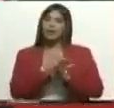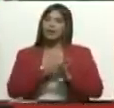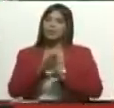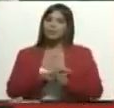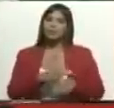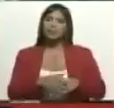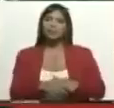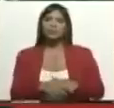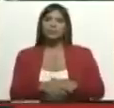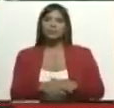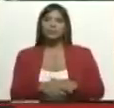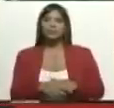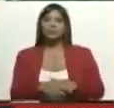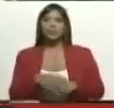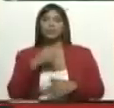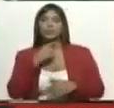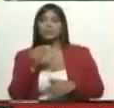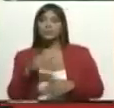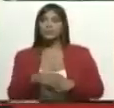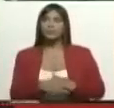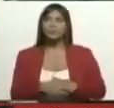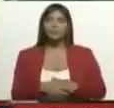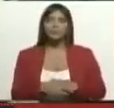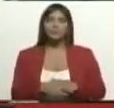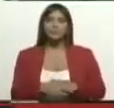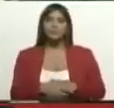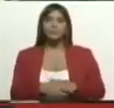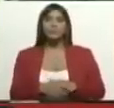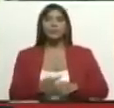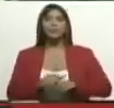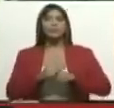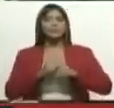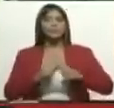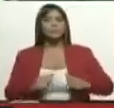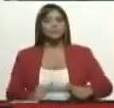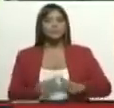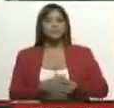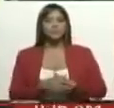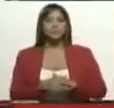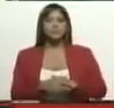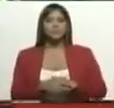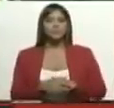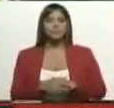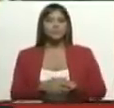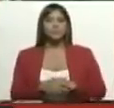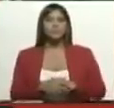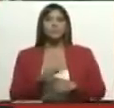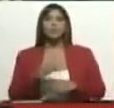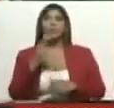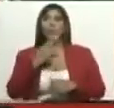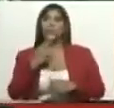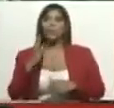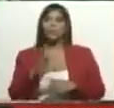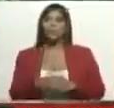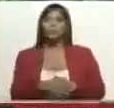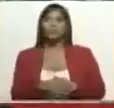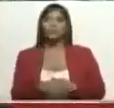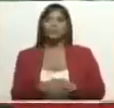amorosamente, admiradamente, de la Fuerza Armada Nacional Bolivariana. Así que es un compromiso de